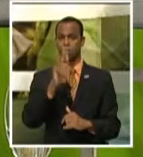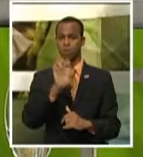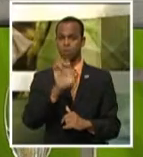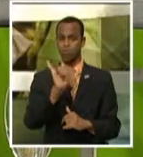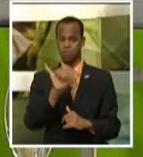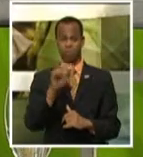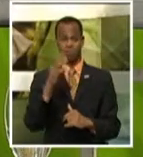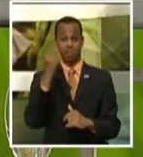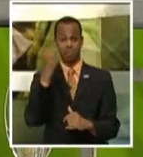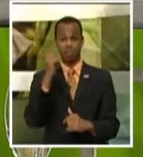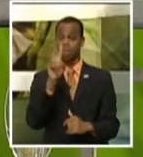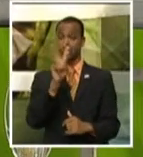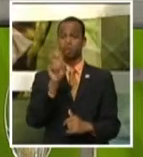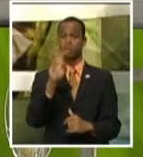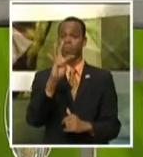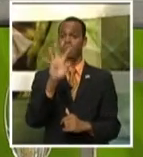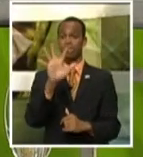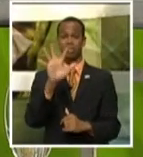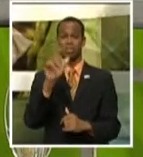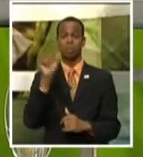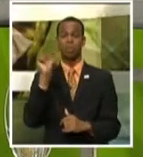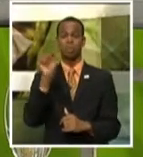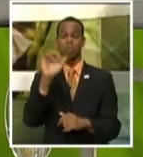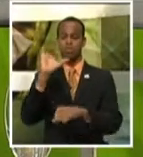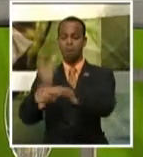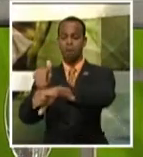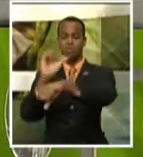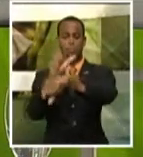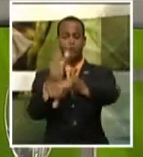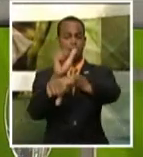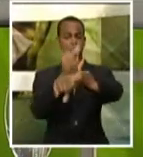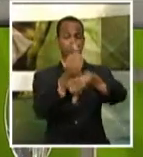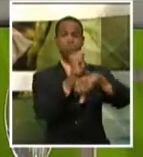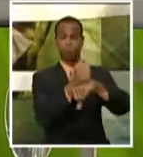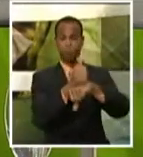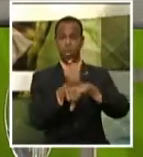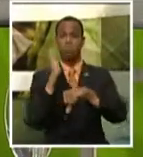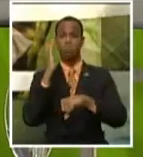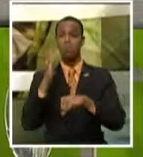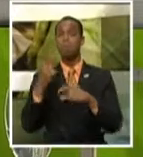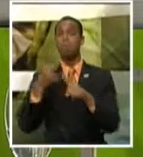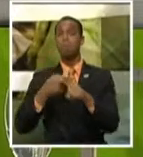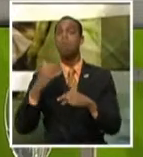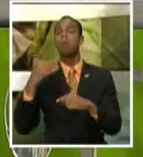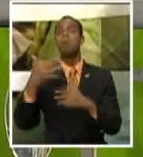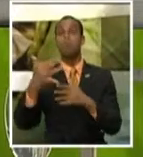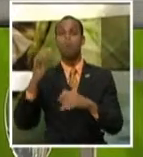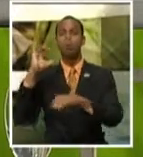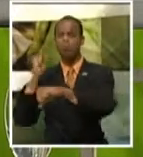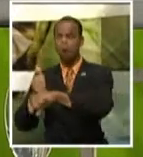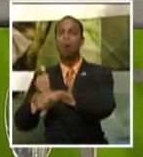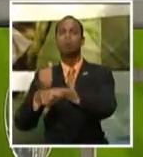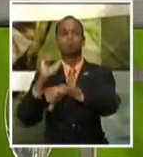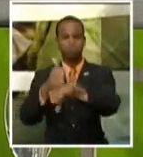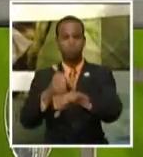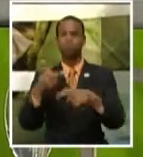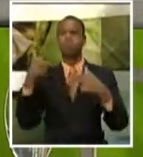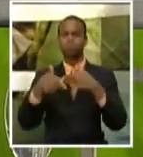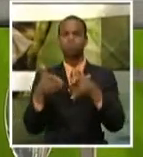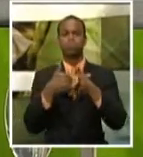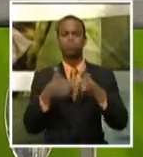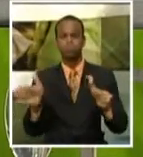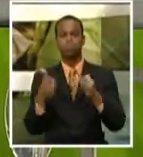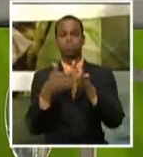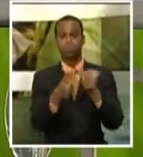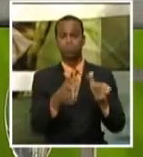245 estancias que al cabo de unos meses serán entregadas por el presidente en cada uno de